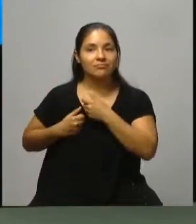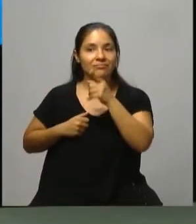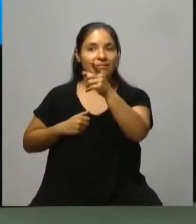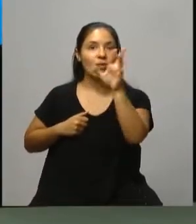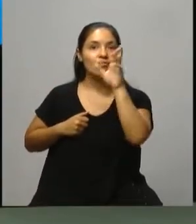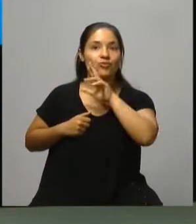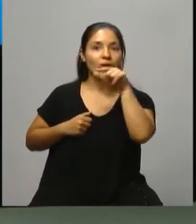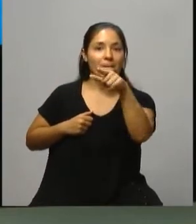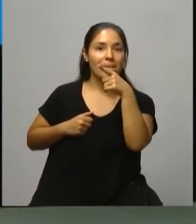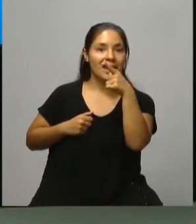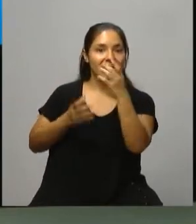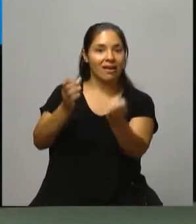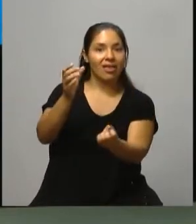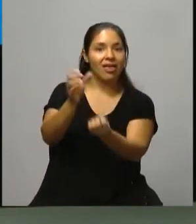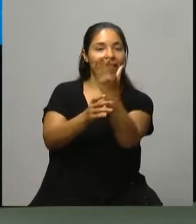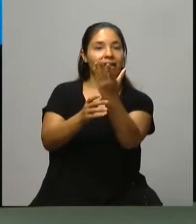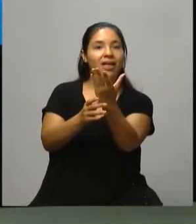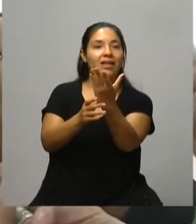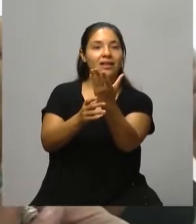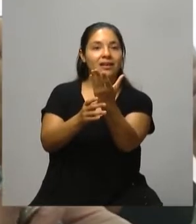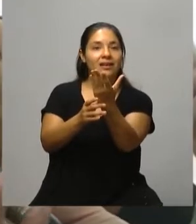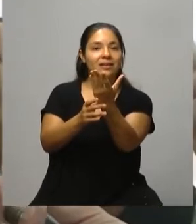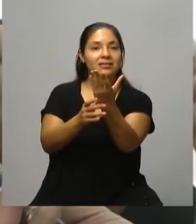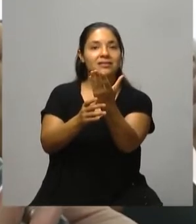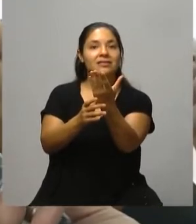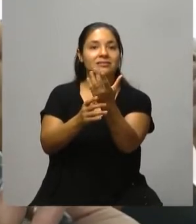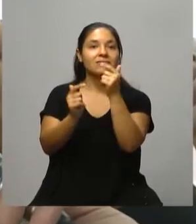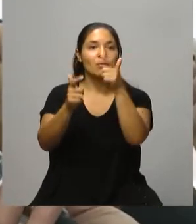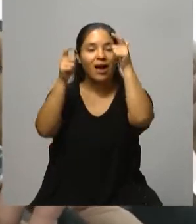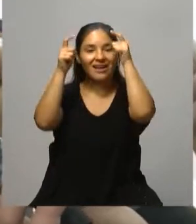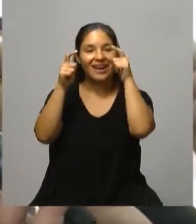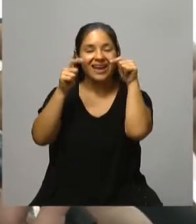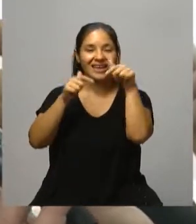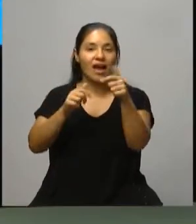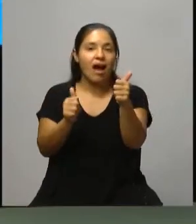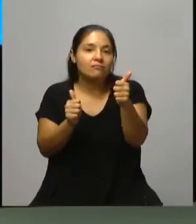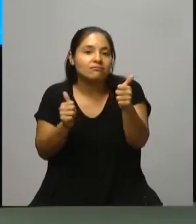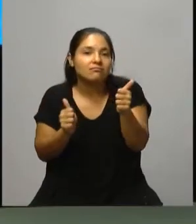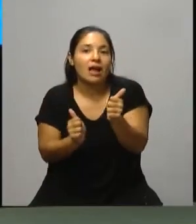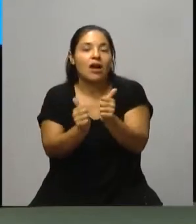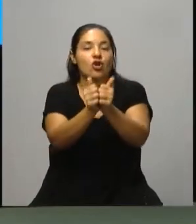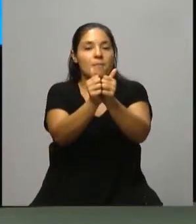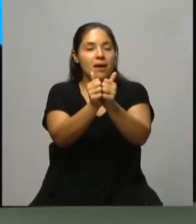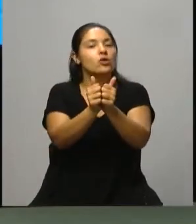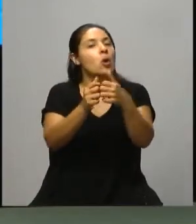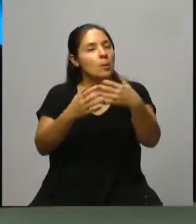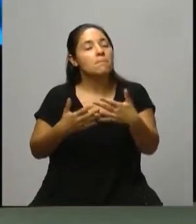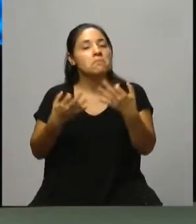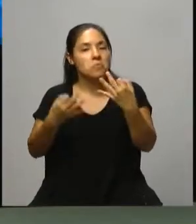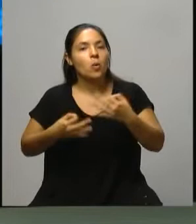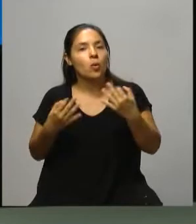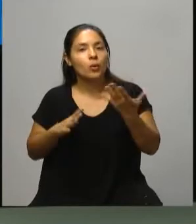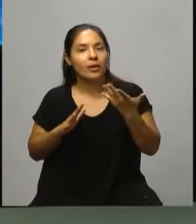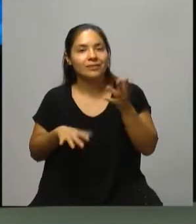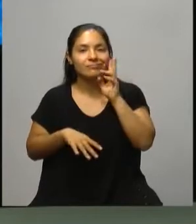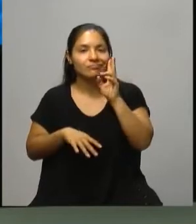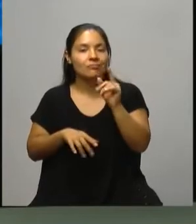medios. Entonces, creo que, bueno, que la figura del senador Alfredo Cornejo sigue siendo